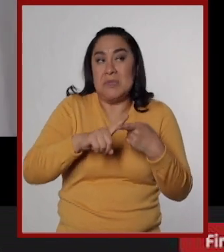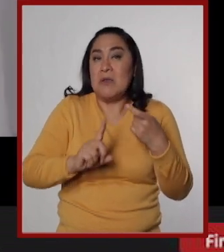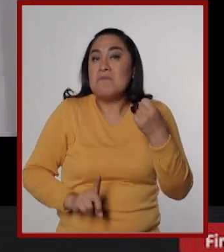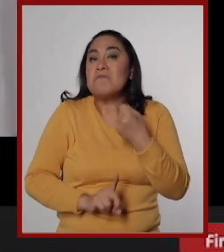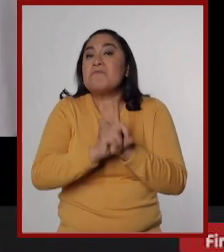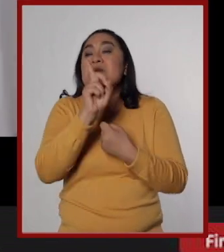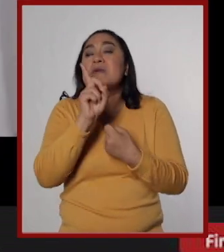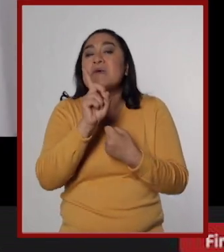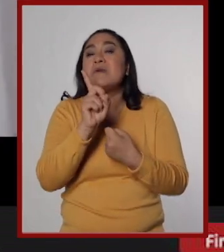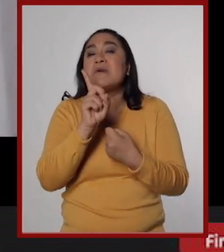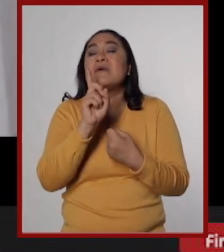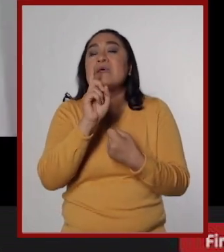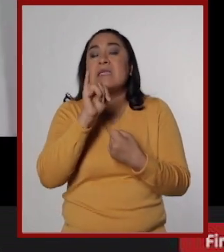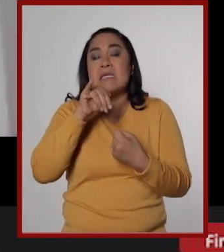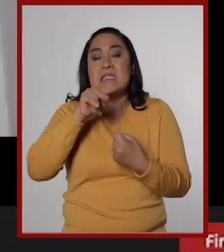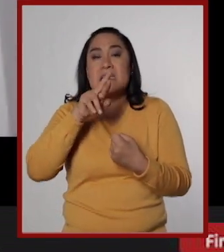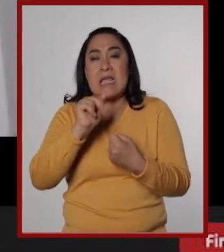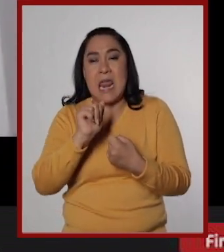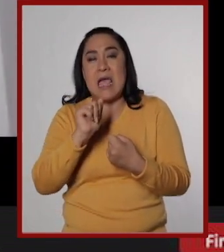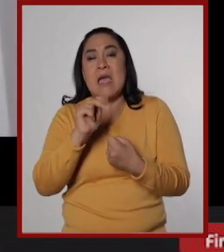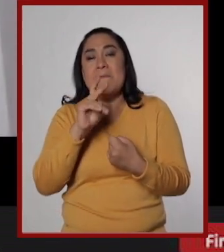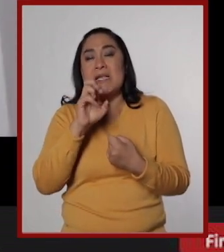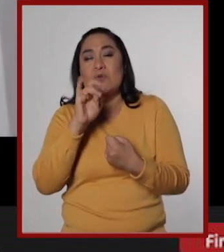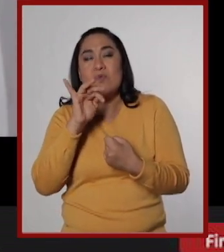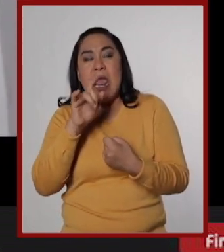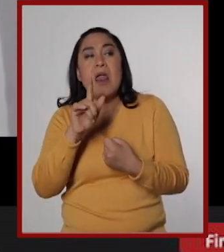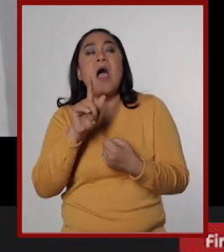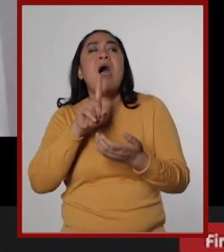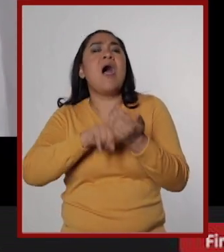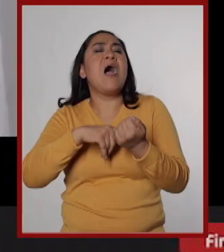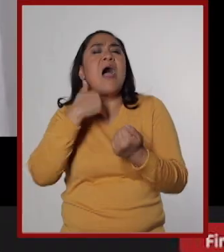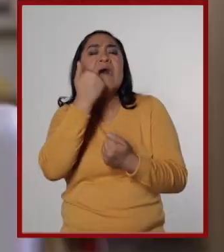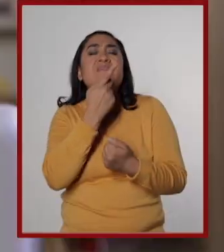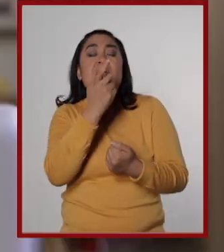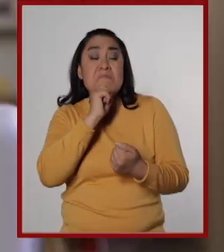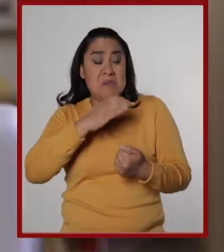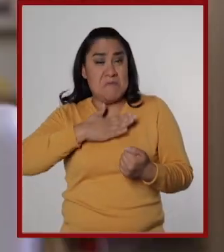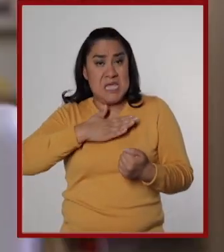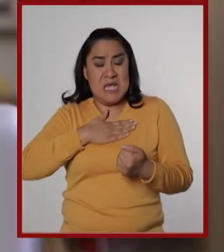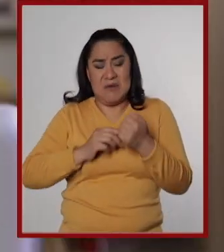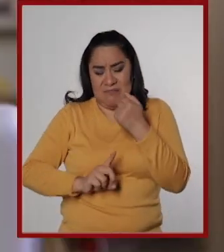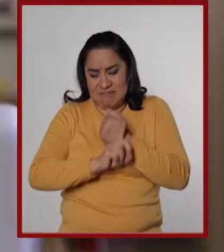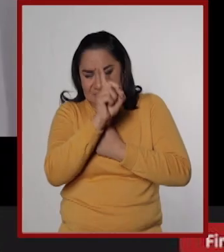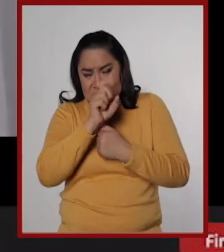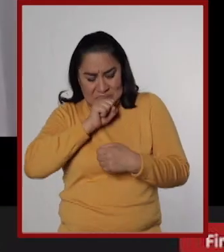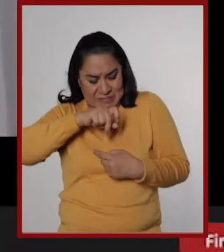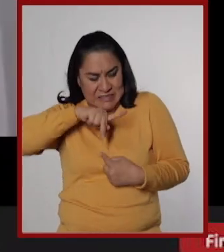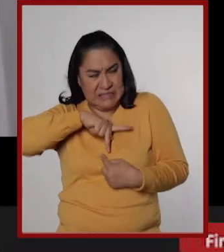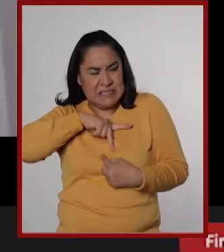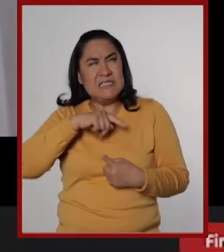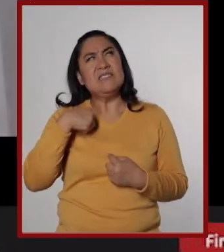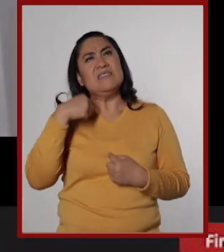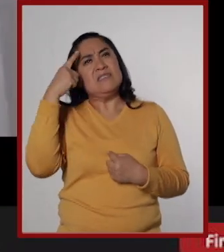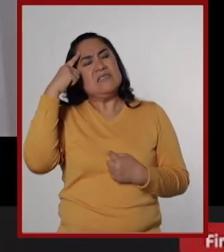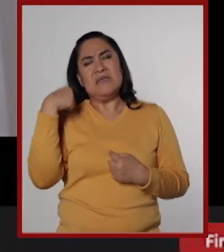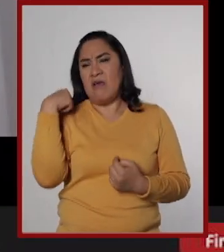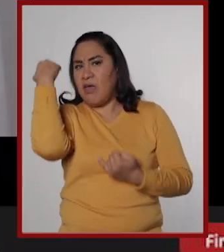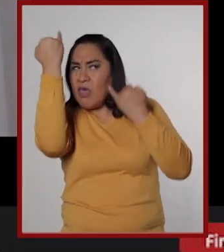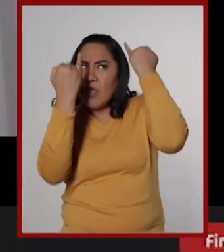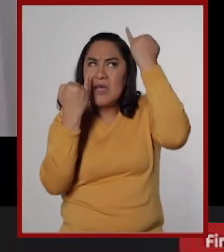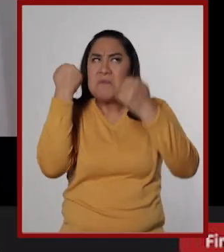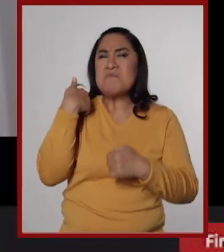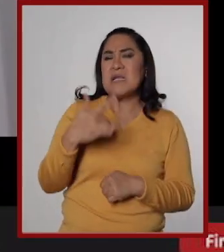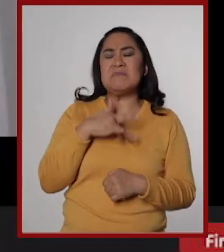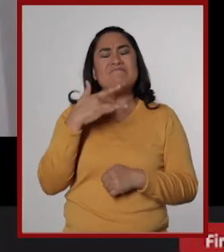conflicto intrapersonal, o sea, el mío conmigo misma, donde yo tengo que lidiar con mis pensamientos y mis